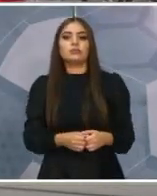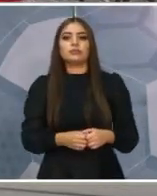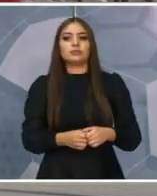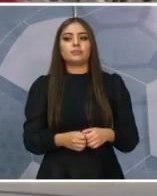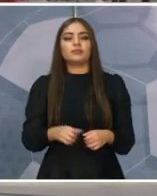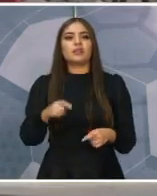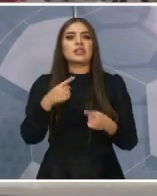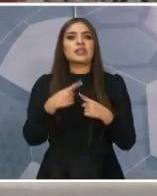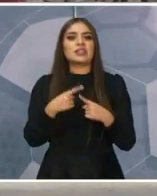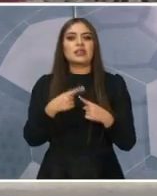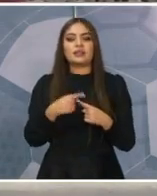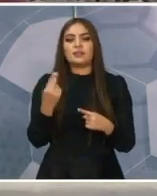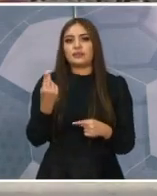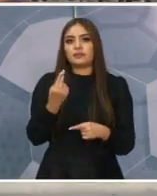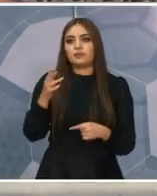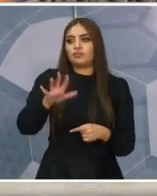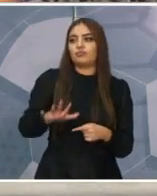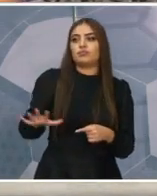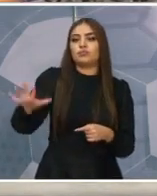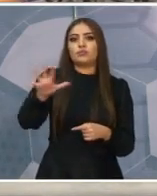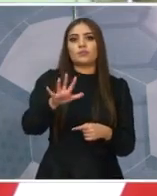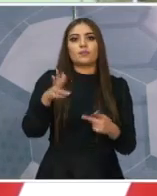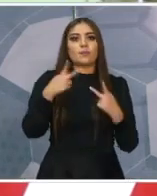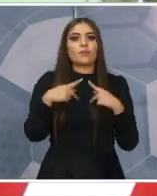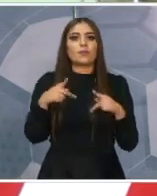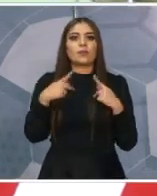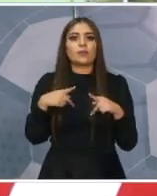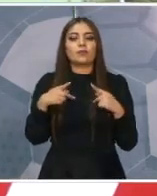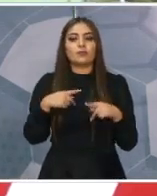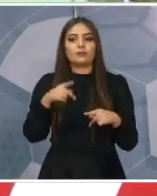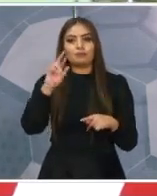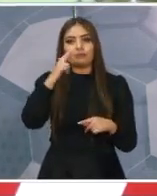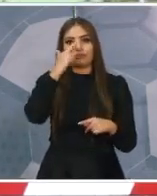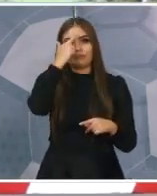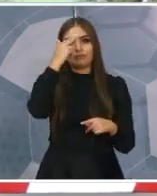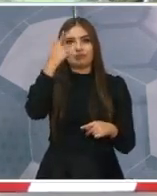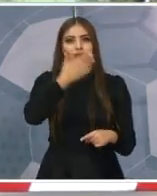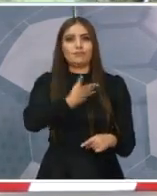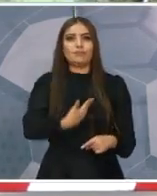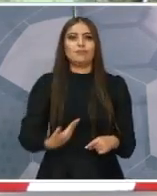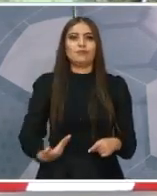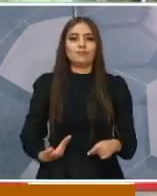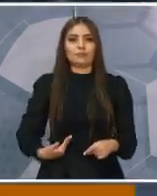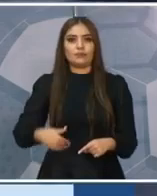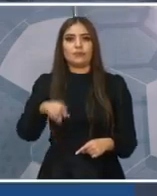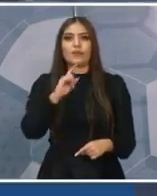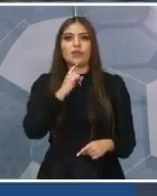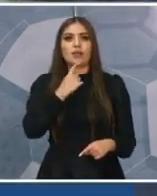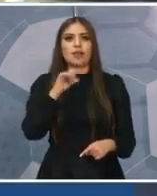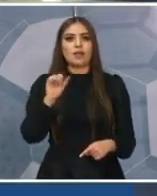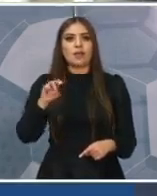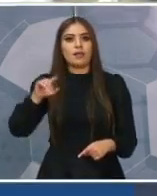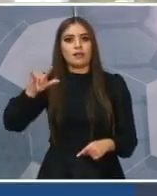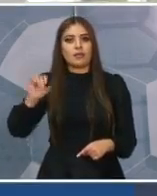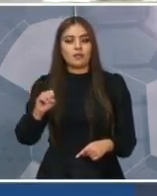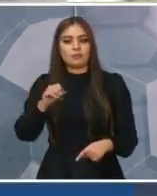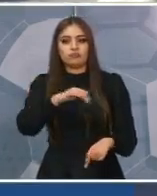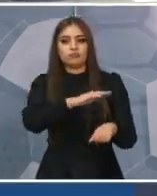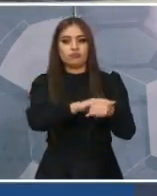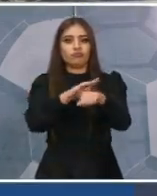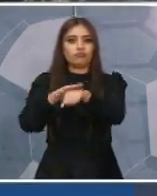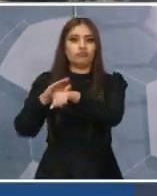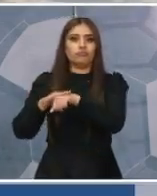es el pueblo. Recordó que el presidente de la República, Andrés Manuel López Obrador, anunció que buscará un ejercicio popular